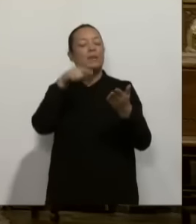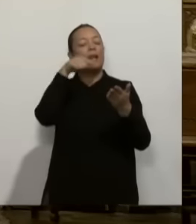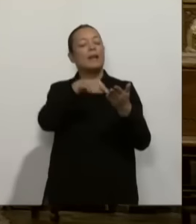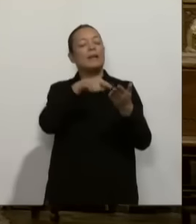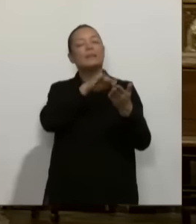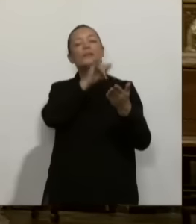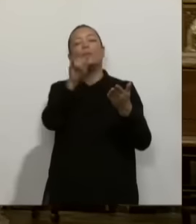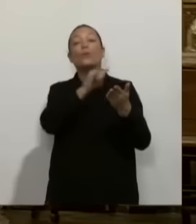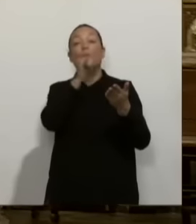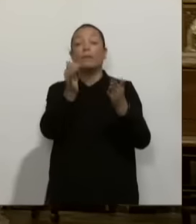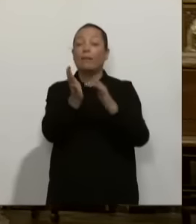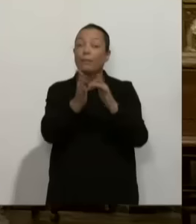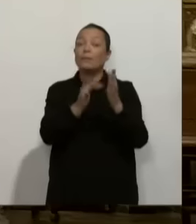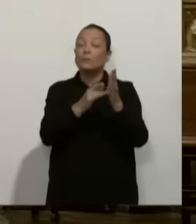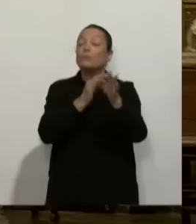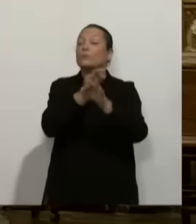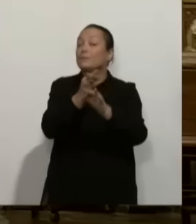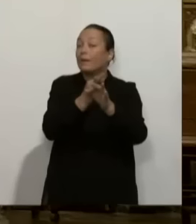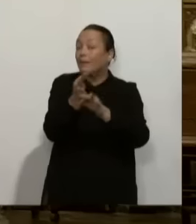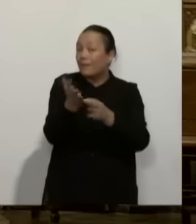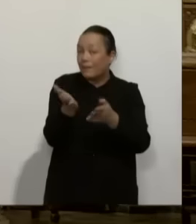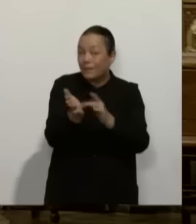la vida de Jesús es hablarnos de Dios.